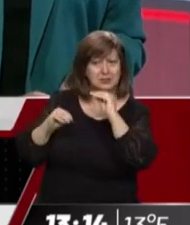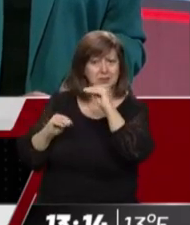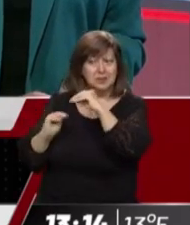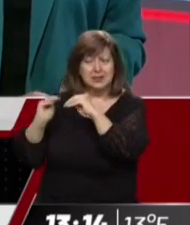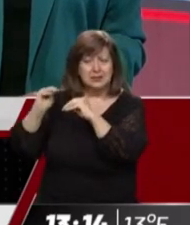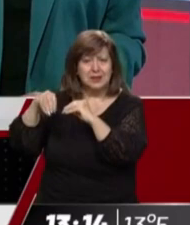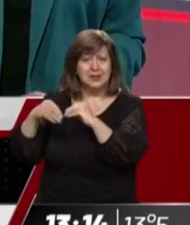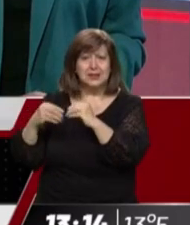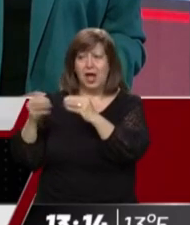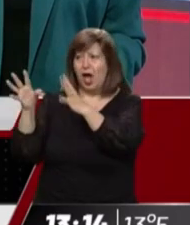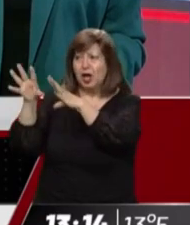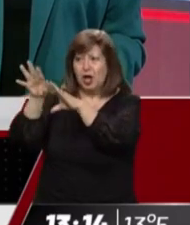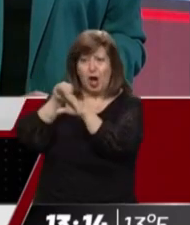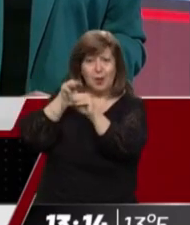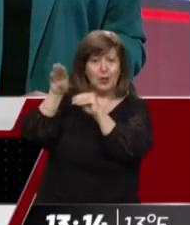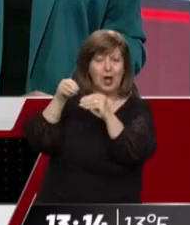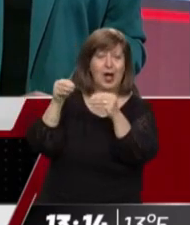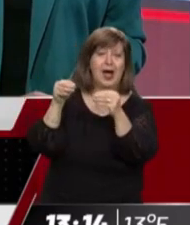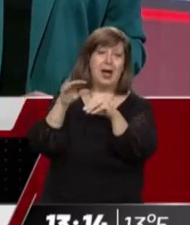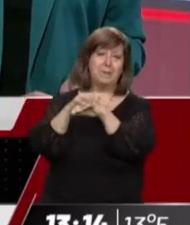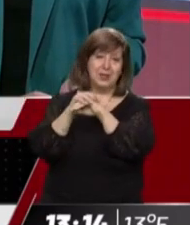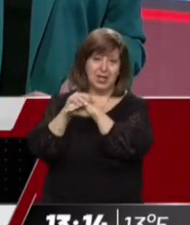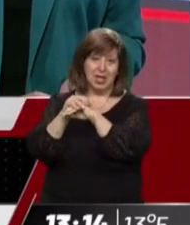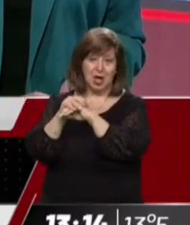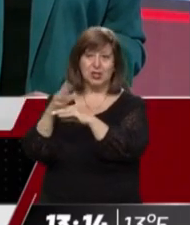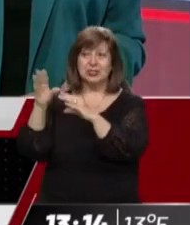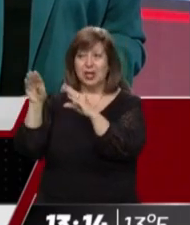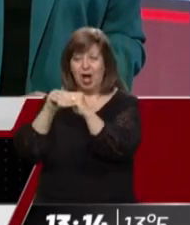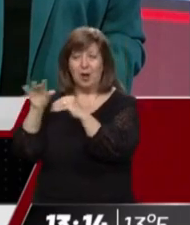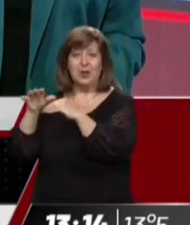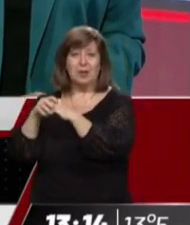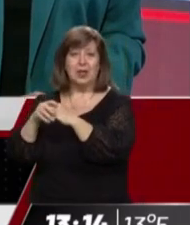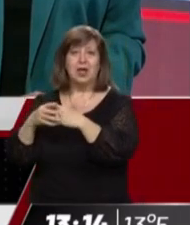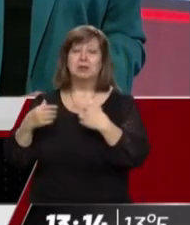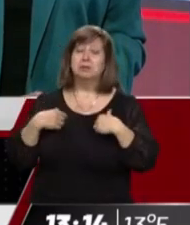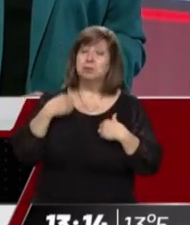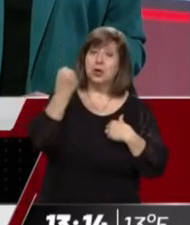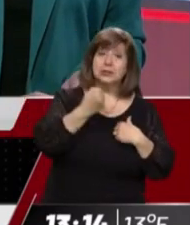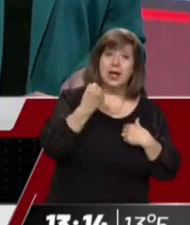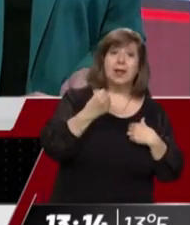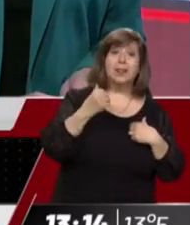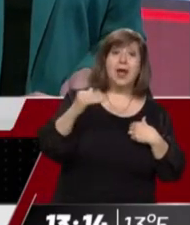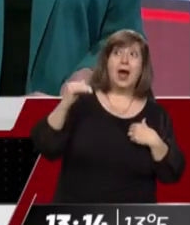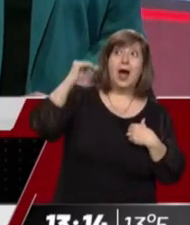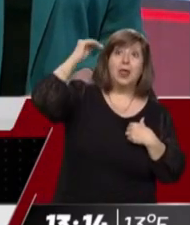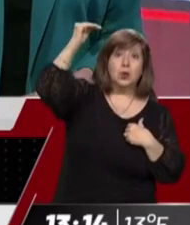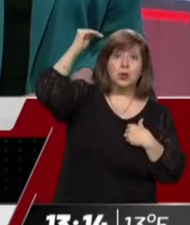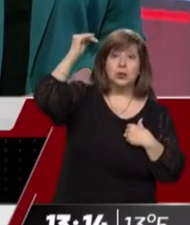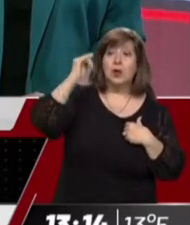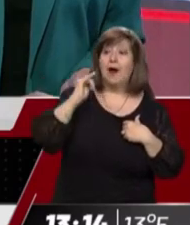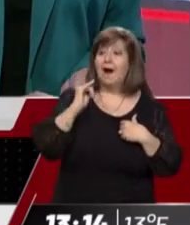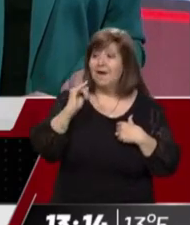pertenecer. Entonces digo, qué desafío el de los adultos, que podemos hablar, hablar y hablar, pero hay una decisión